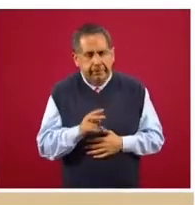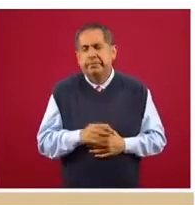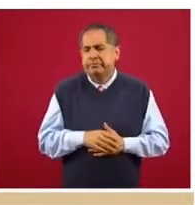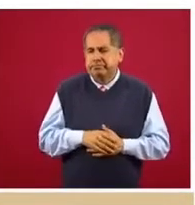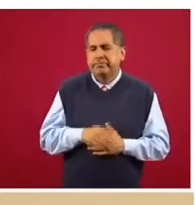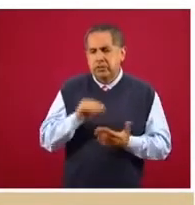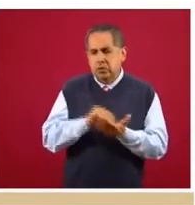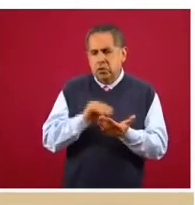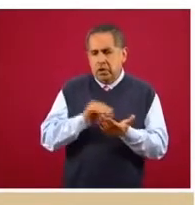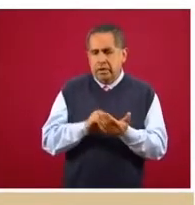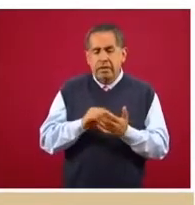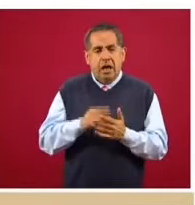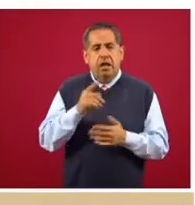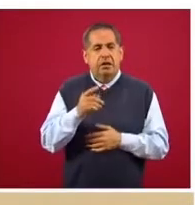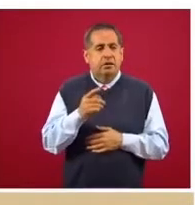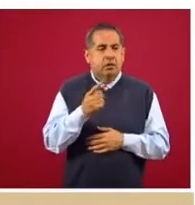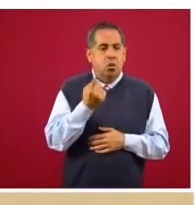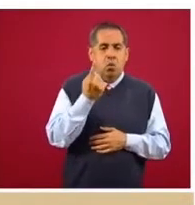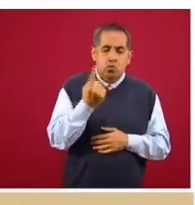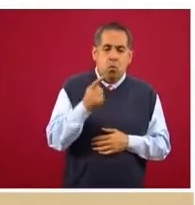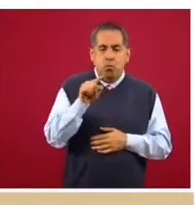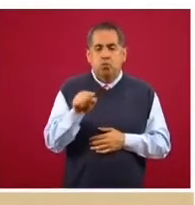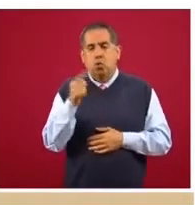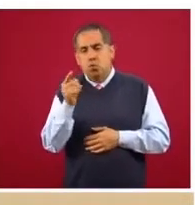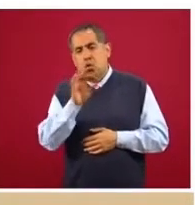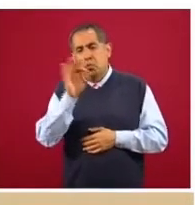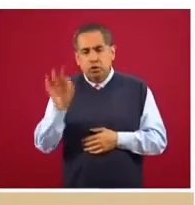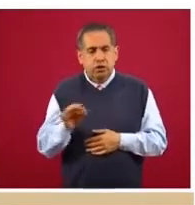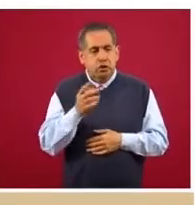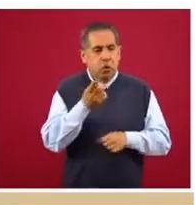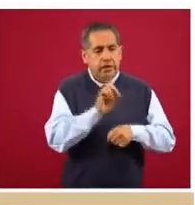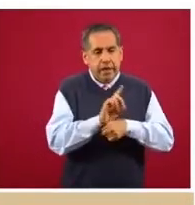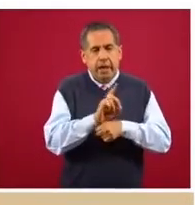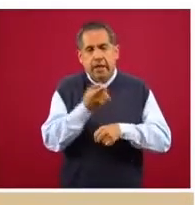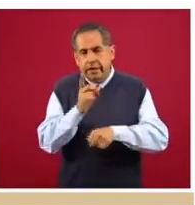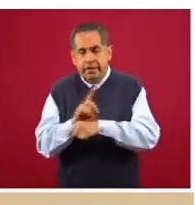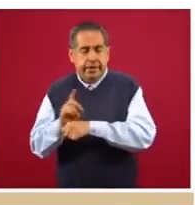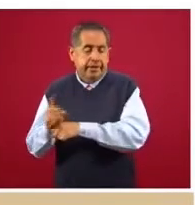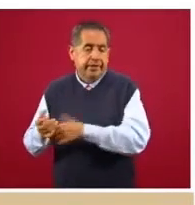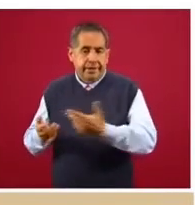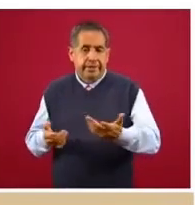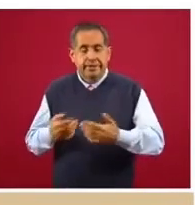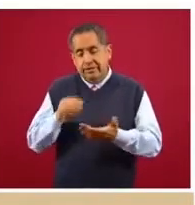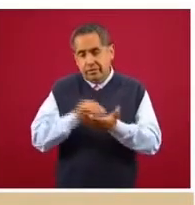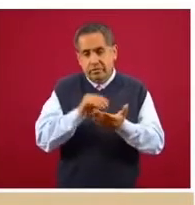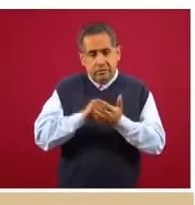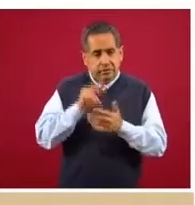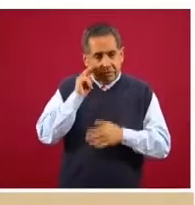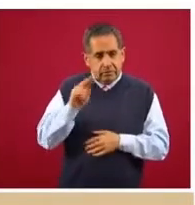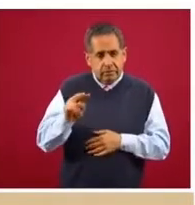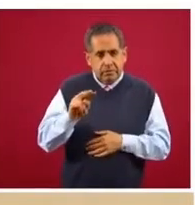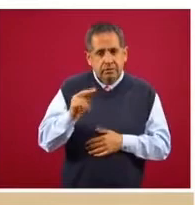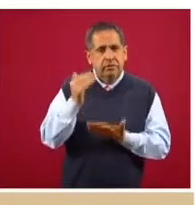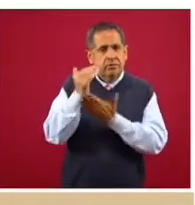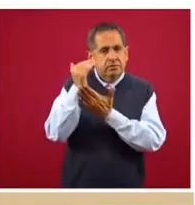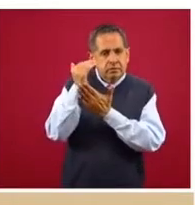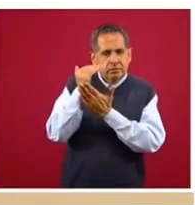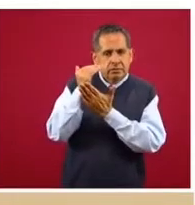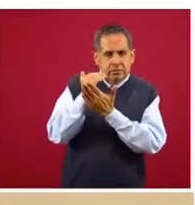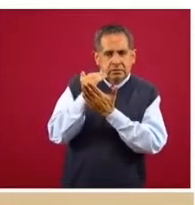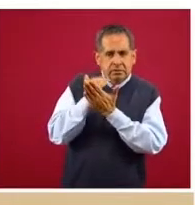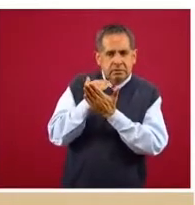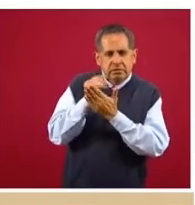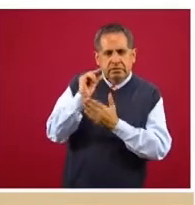este porcentaje de cambio diario en 1.1%, y la tendencia también continúa siendo